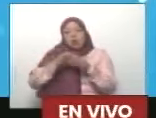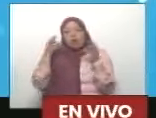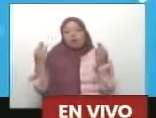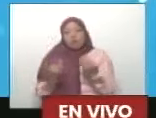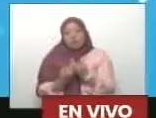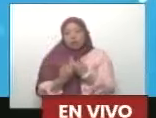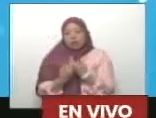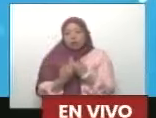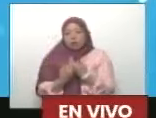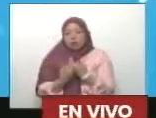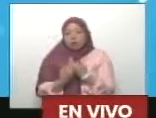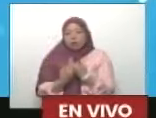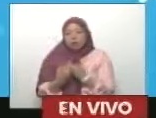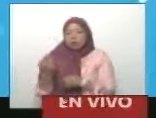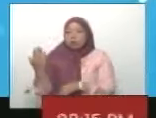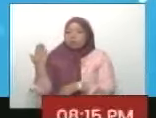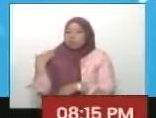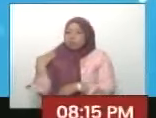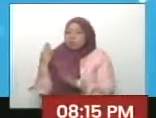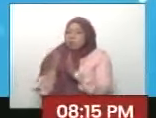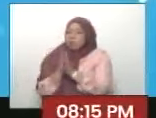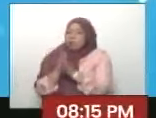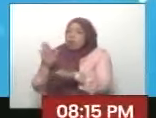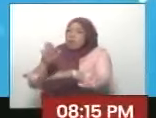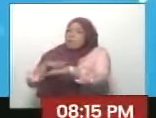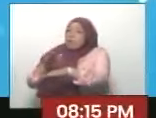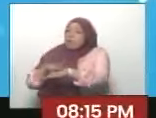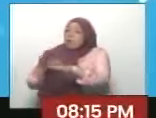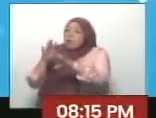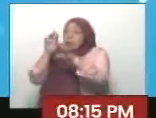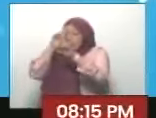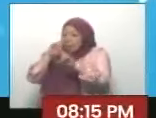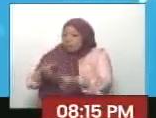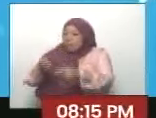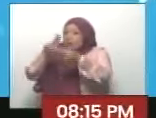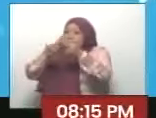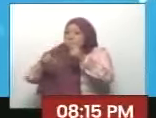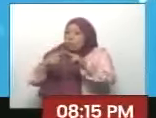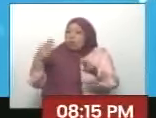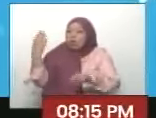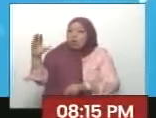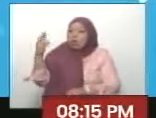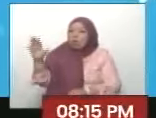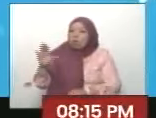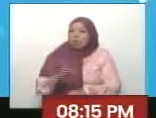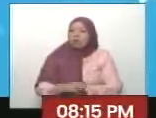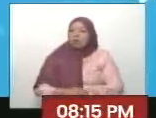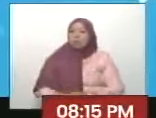familia, y pedimos respeto y paz, paz para Colombia.